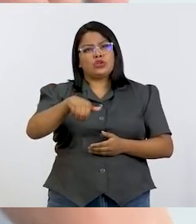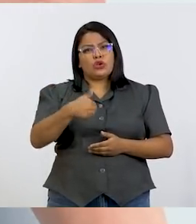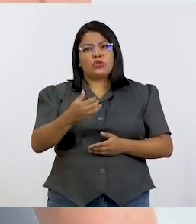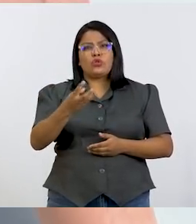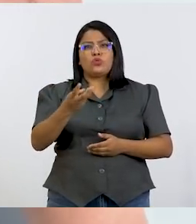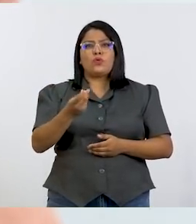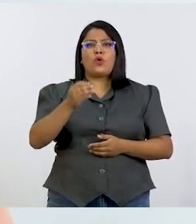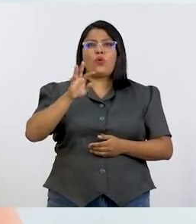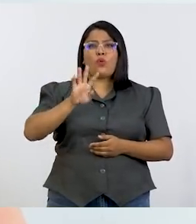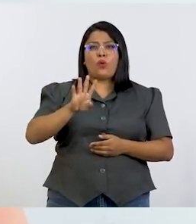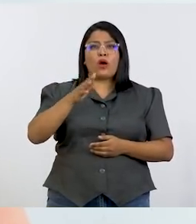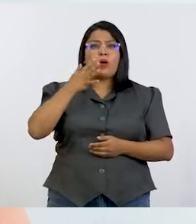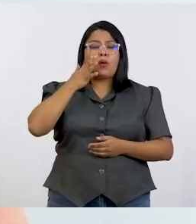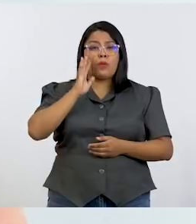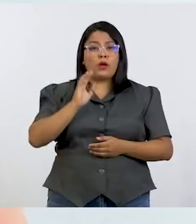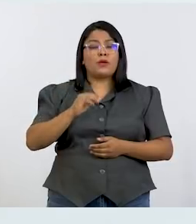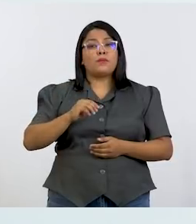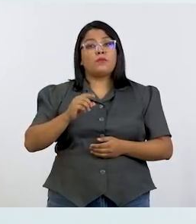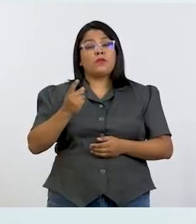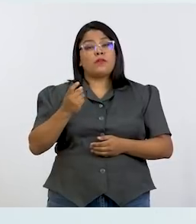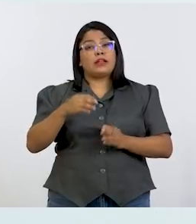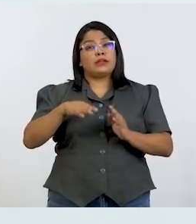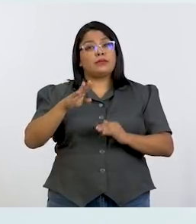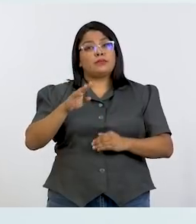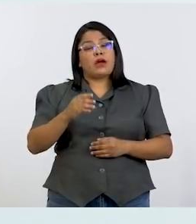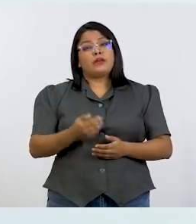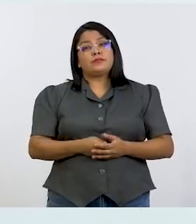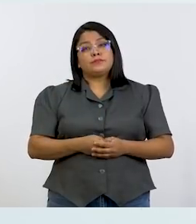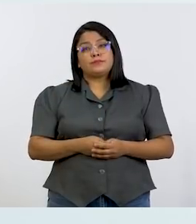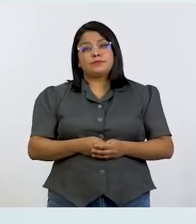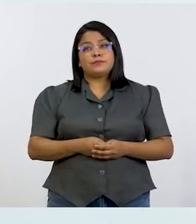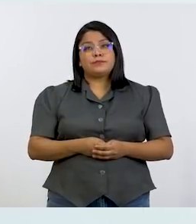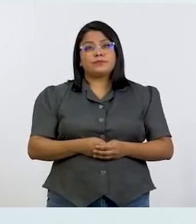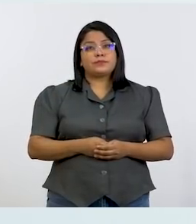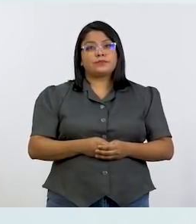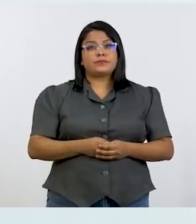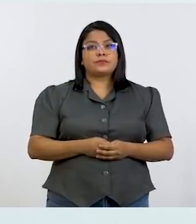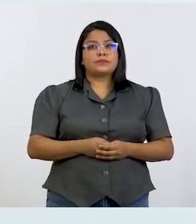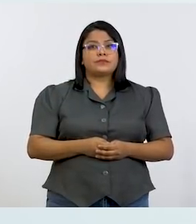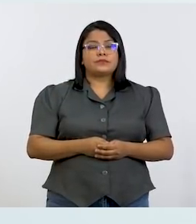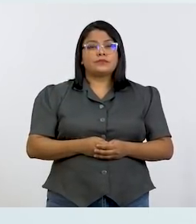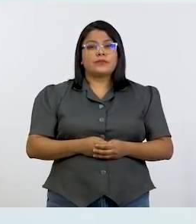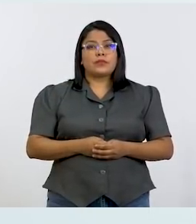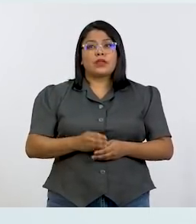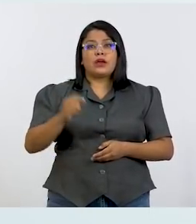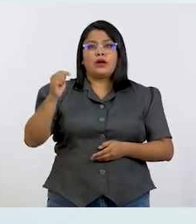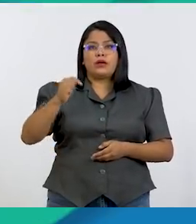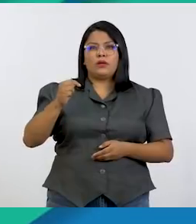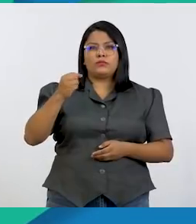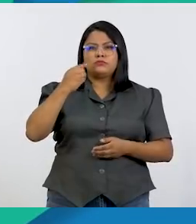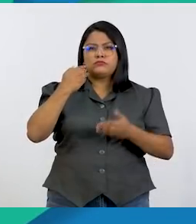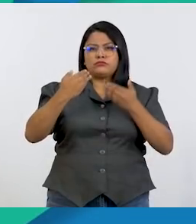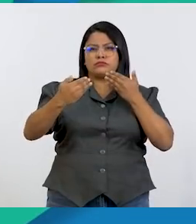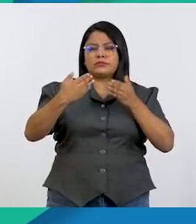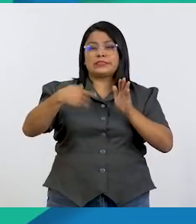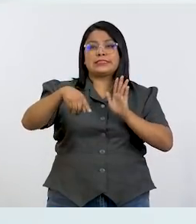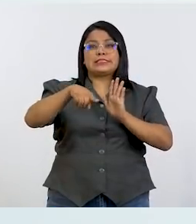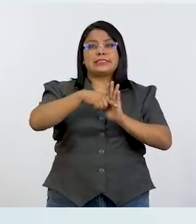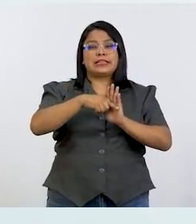tercer grado, se finaliza con las sumas de números de 4 cifras, ya sea llevando o sin llevar.